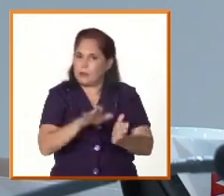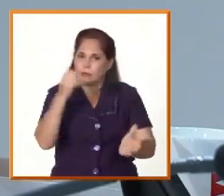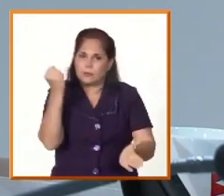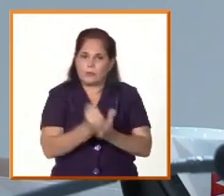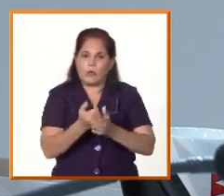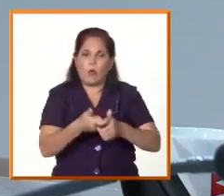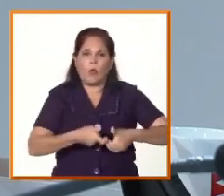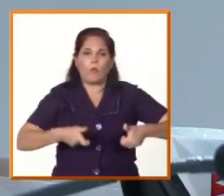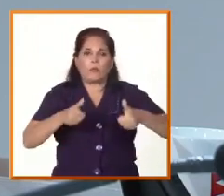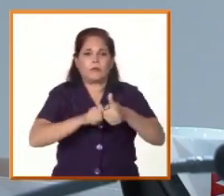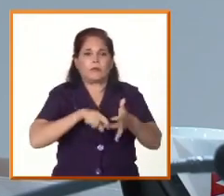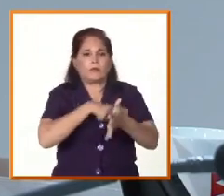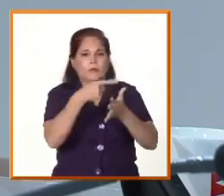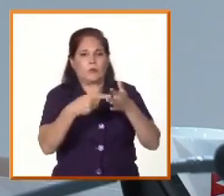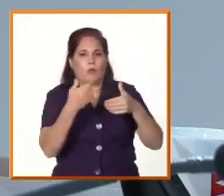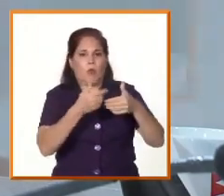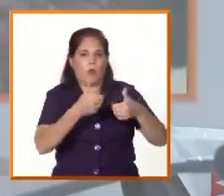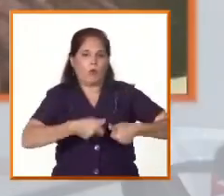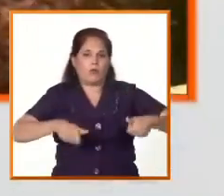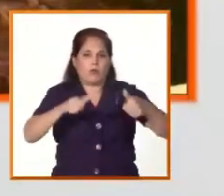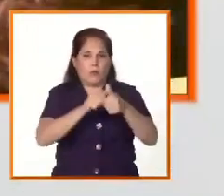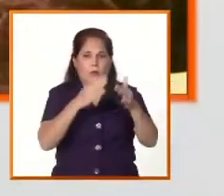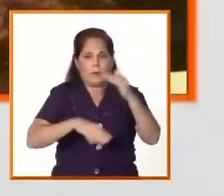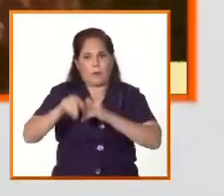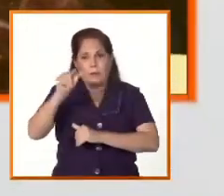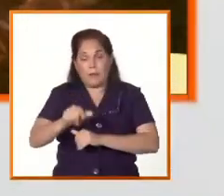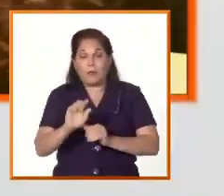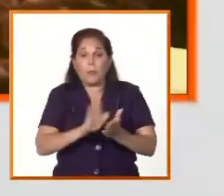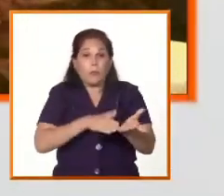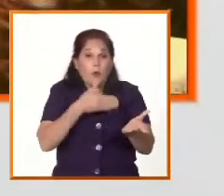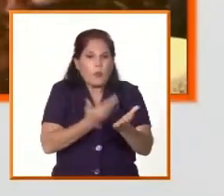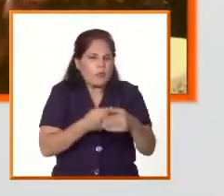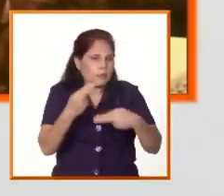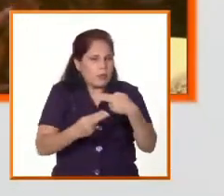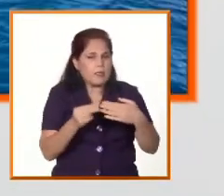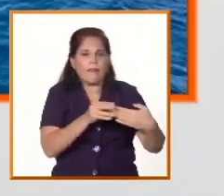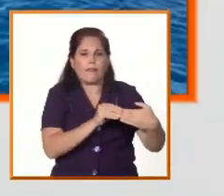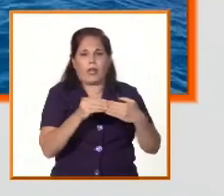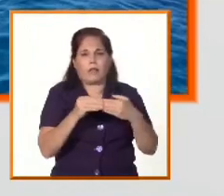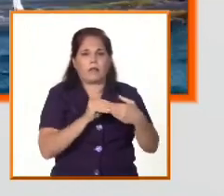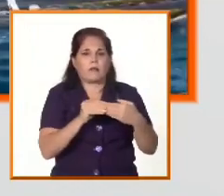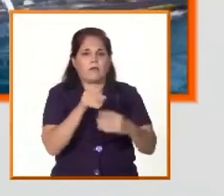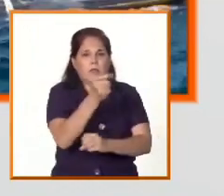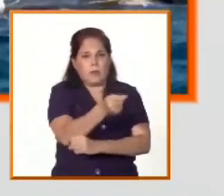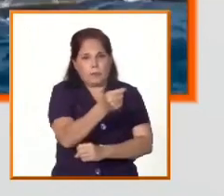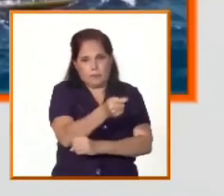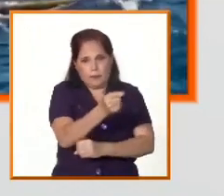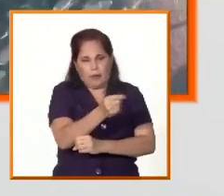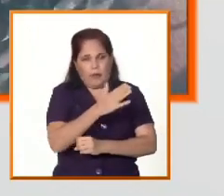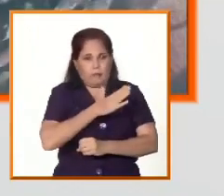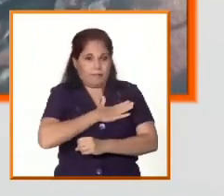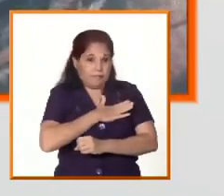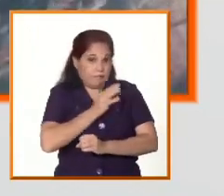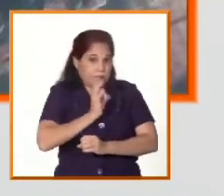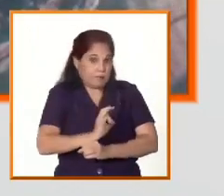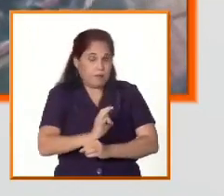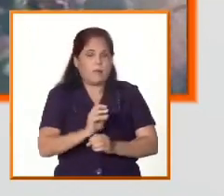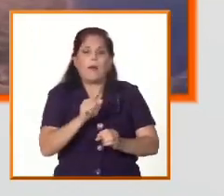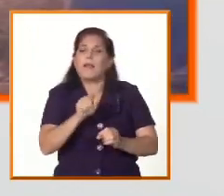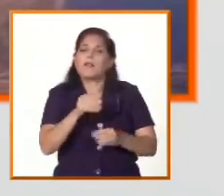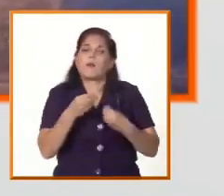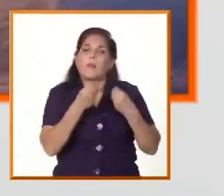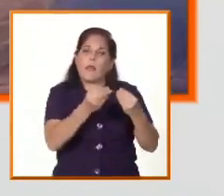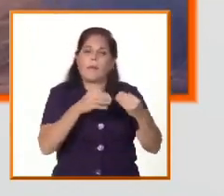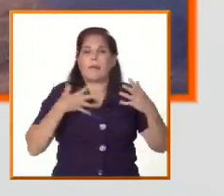comité ejecutivo del Consejo de ministros estas propuestas que es flexibilizan la actividad pesquera y que están dirigidas a estimular